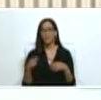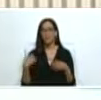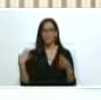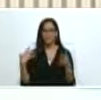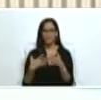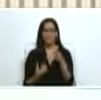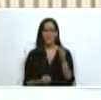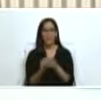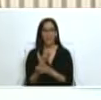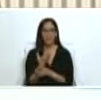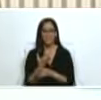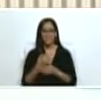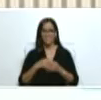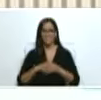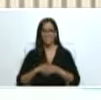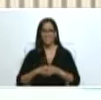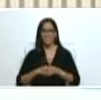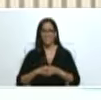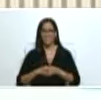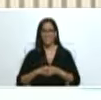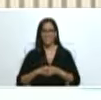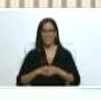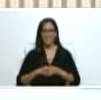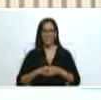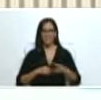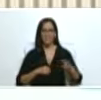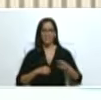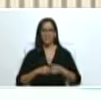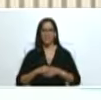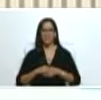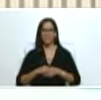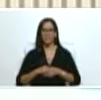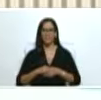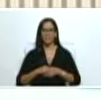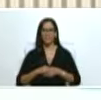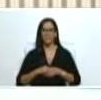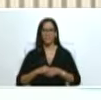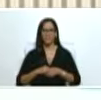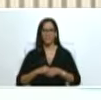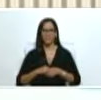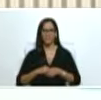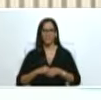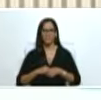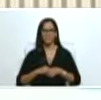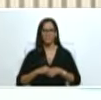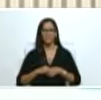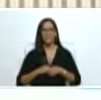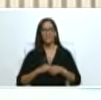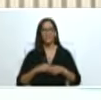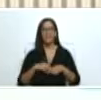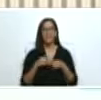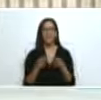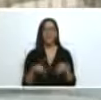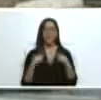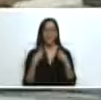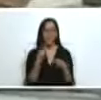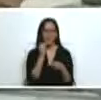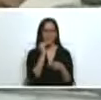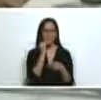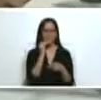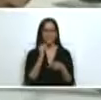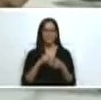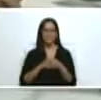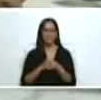las fundacionales que jugaron y han jugado un papel importante y siguen vivas, y las de nueva generación como la gran